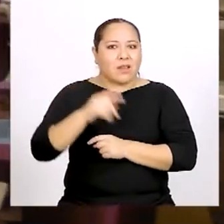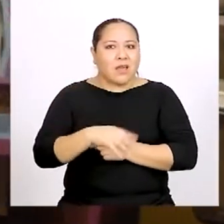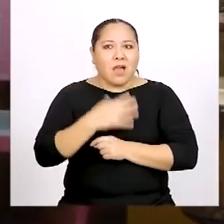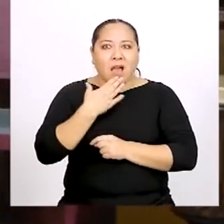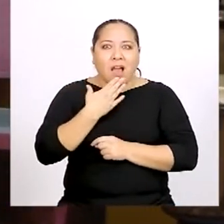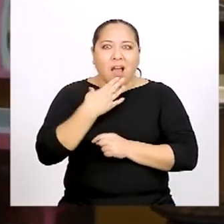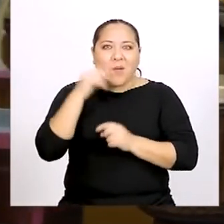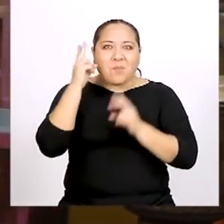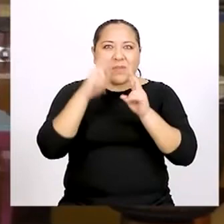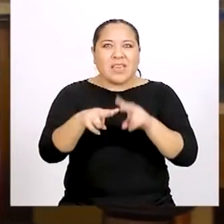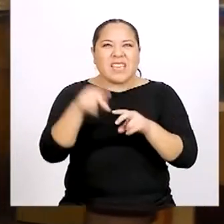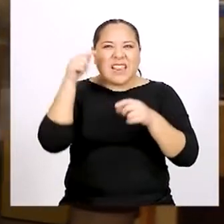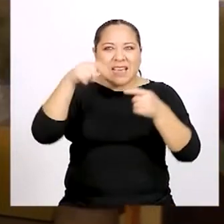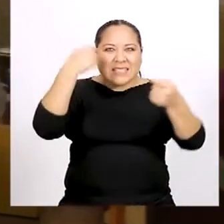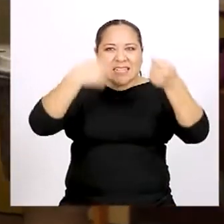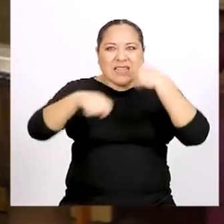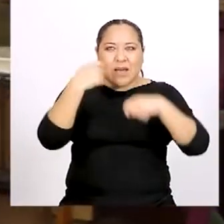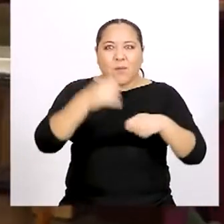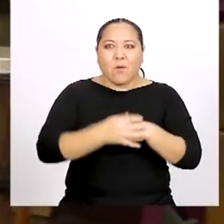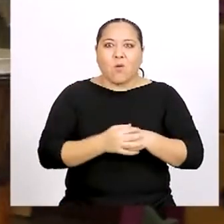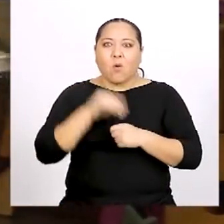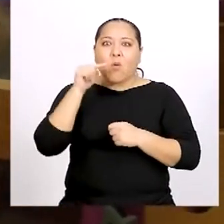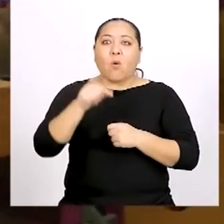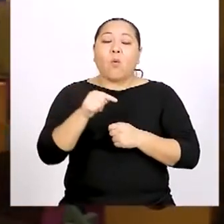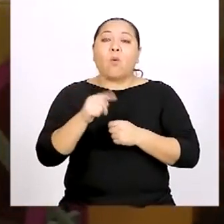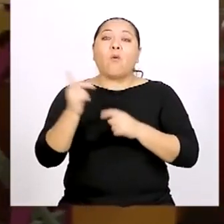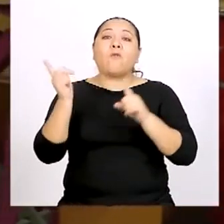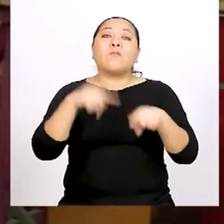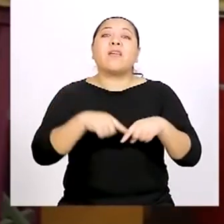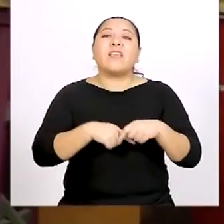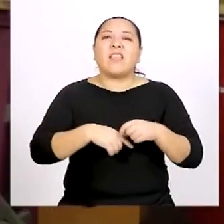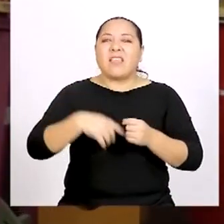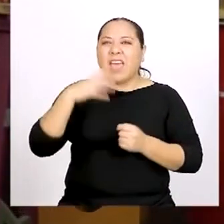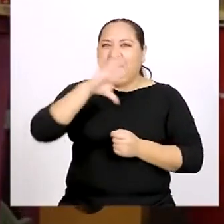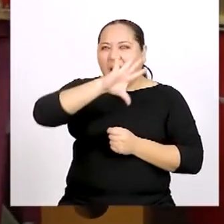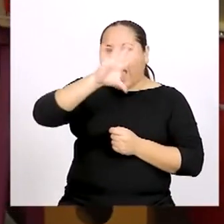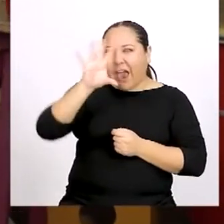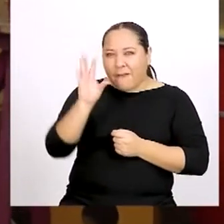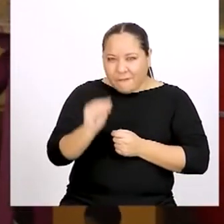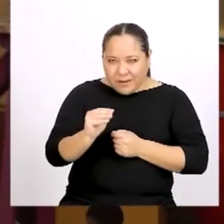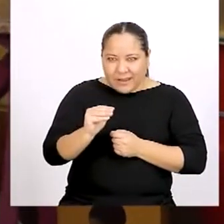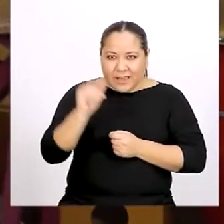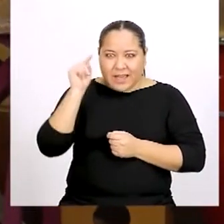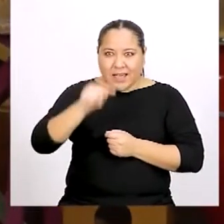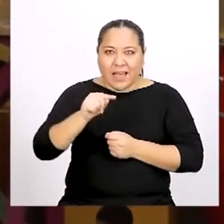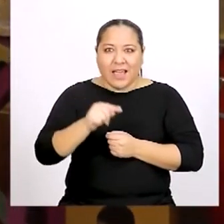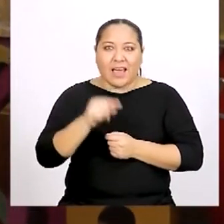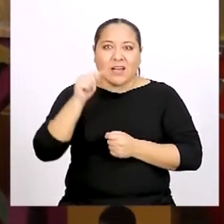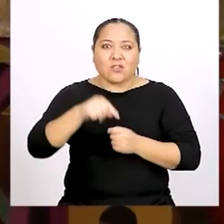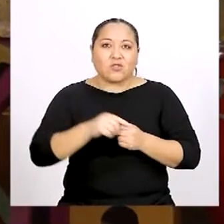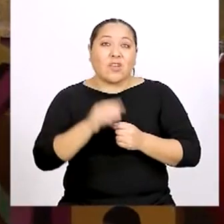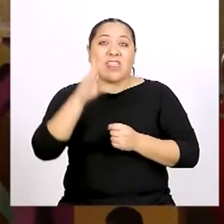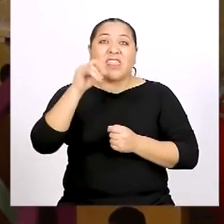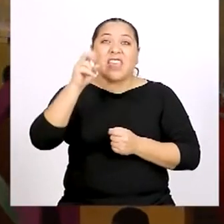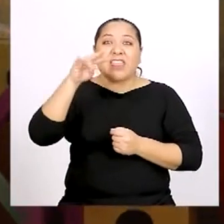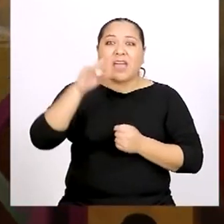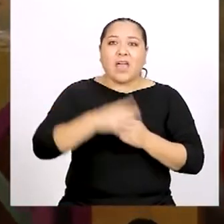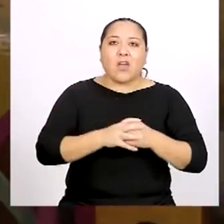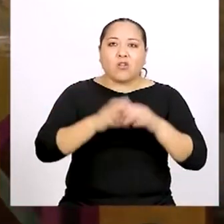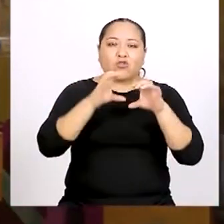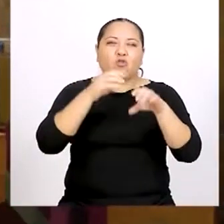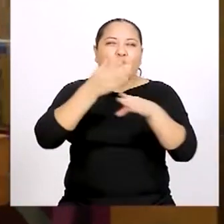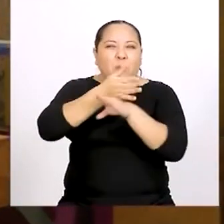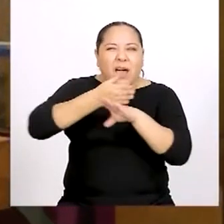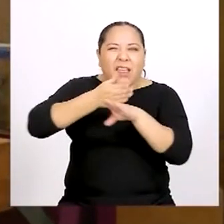Martina! ¡Mira este tambor! ¡Viene de África! Es un yembé. Está hecho de